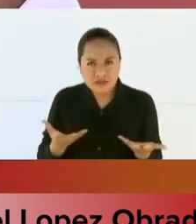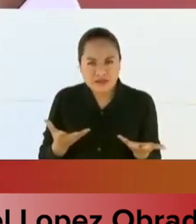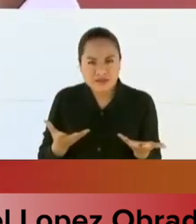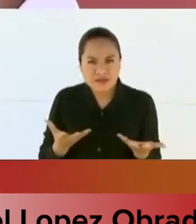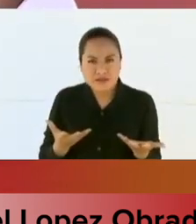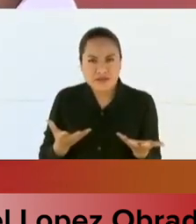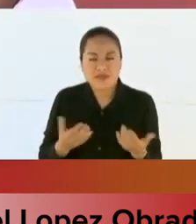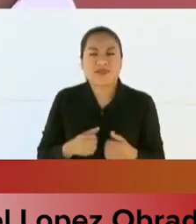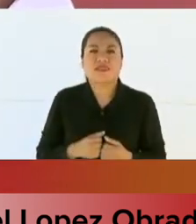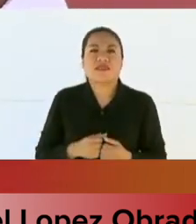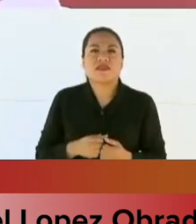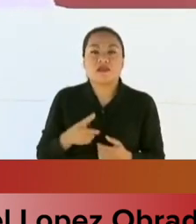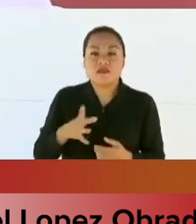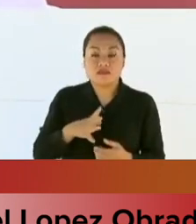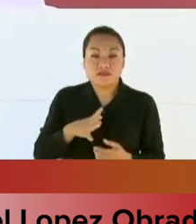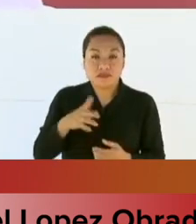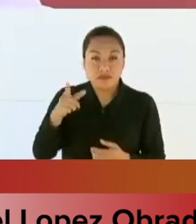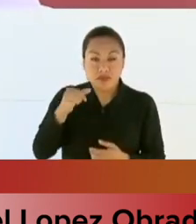la